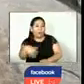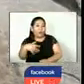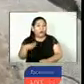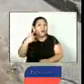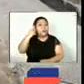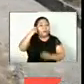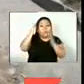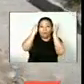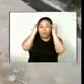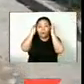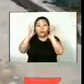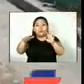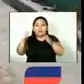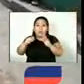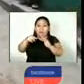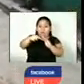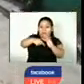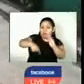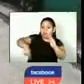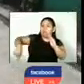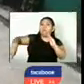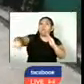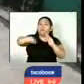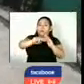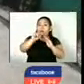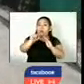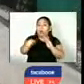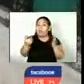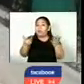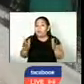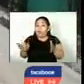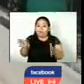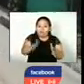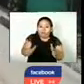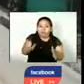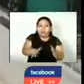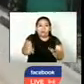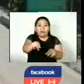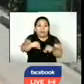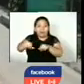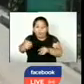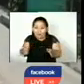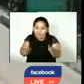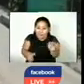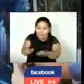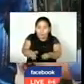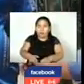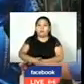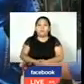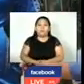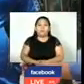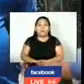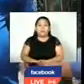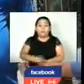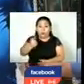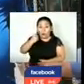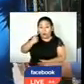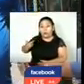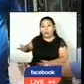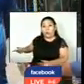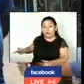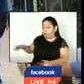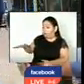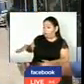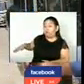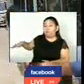por la formación de una cárcava donde provisionalmente la han rellenado para evitar algún accidente que está sabiendo aquí a mi